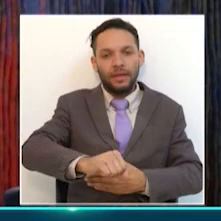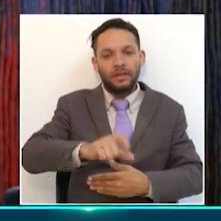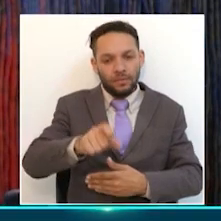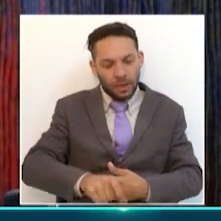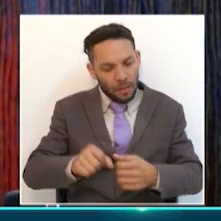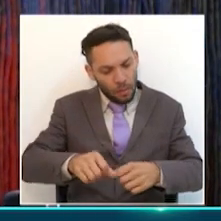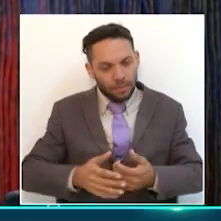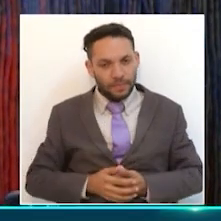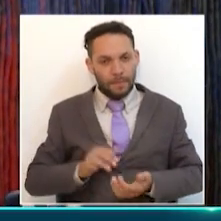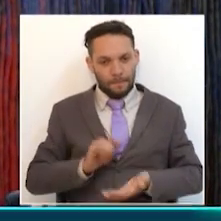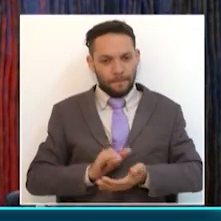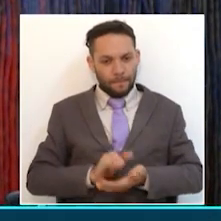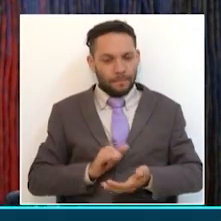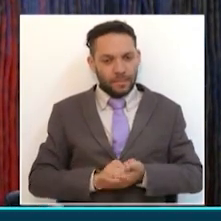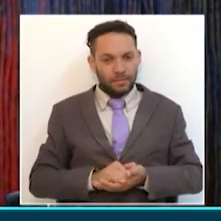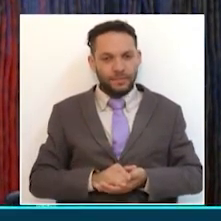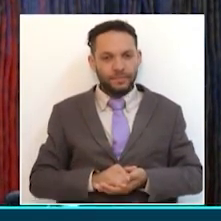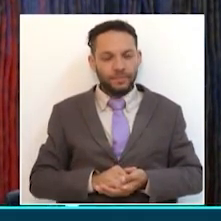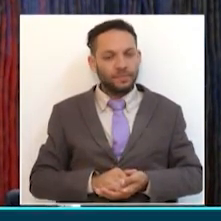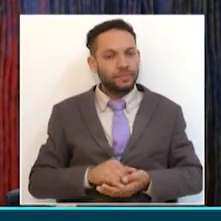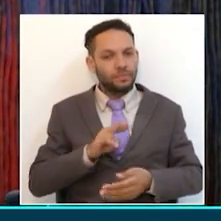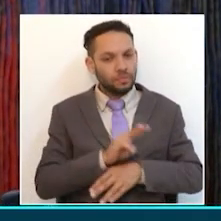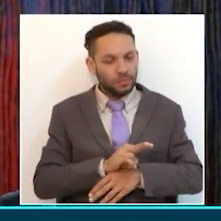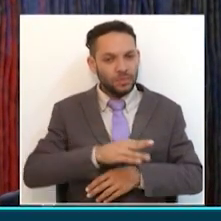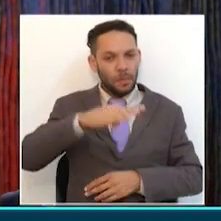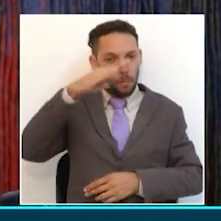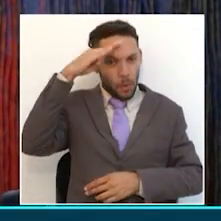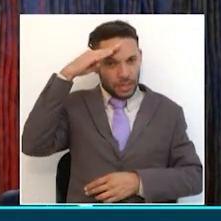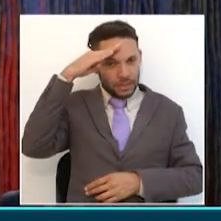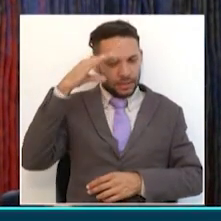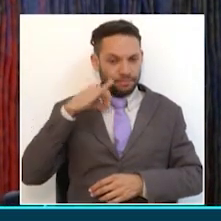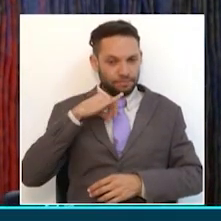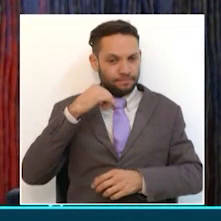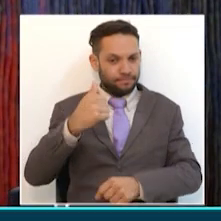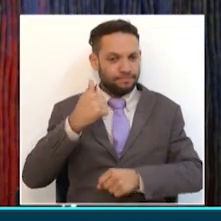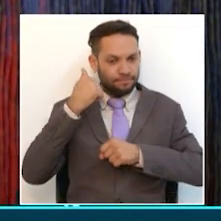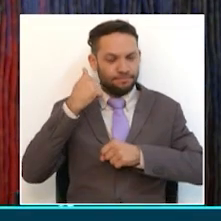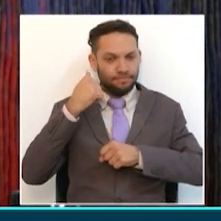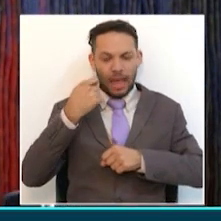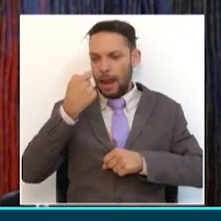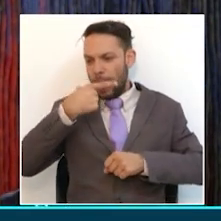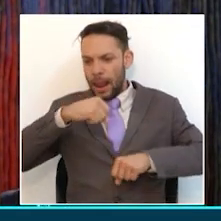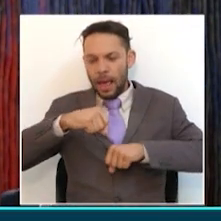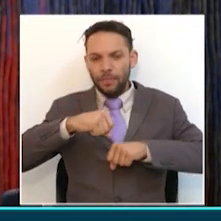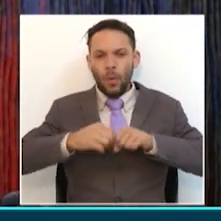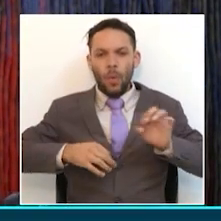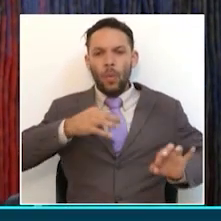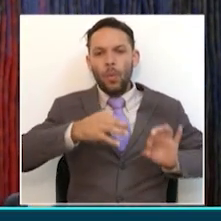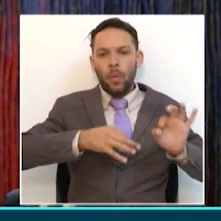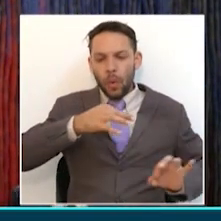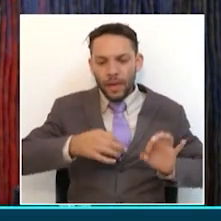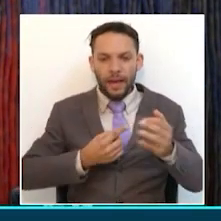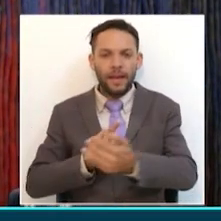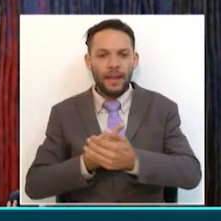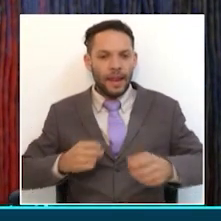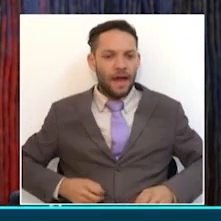Para eso está nuestra fuerza pública, la que siempre ha estado lista para proteger la vida, los bienes y la honra